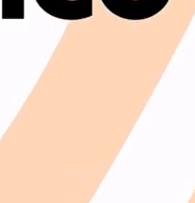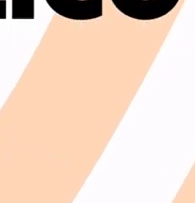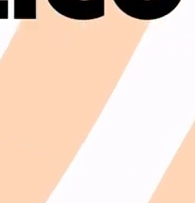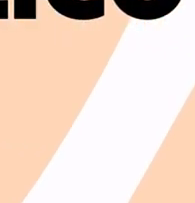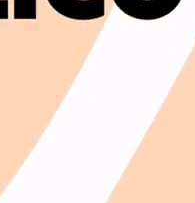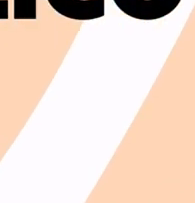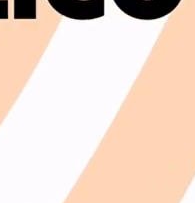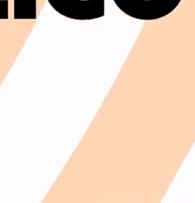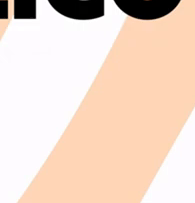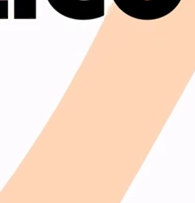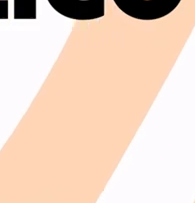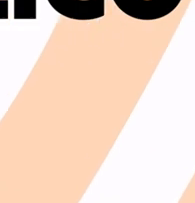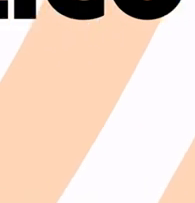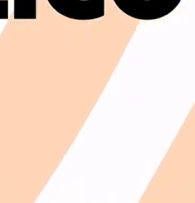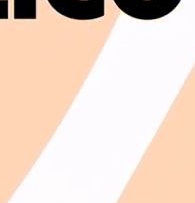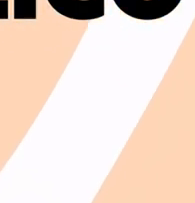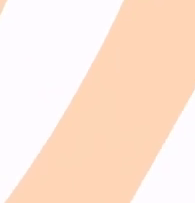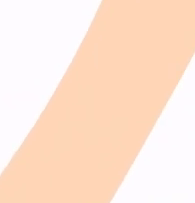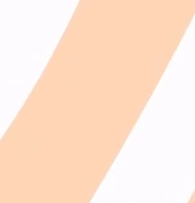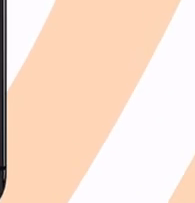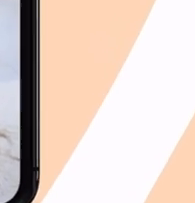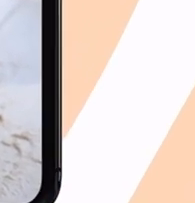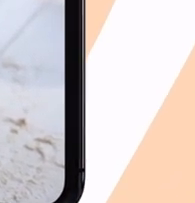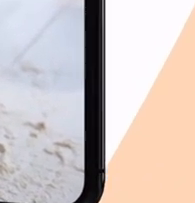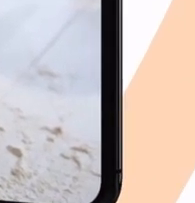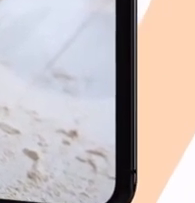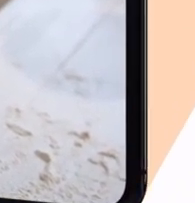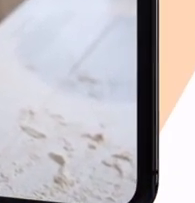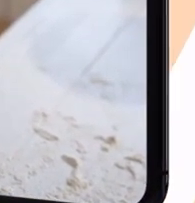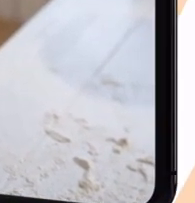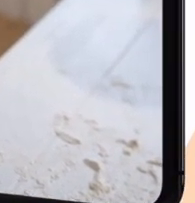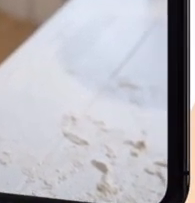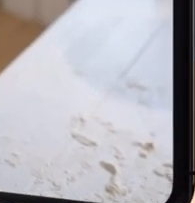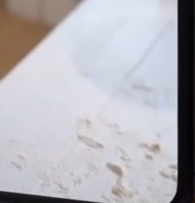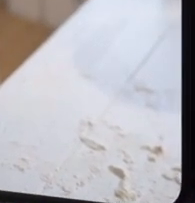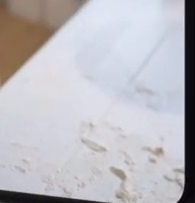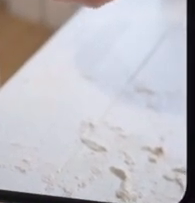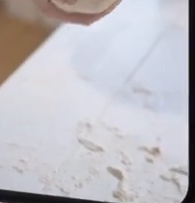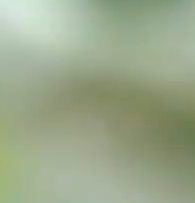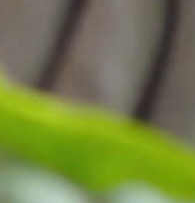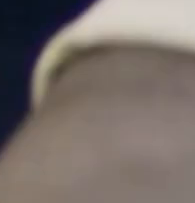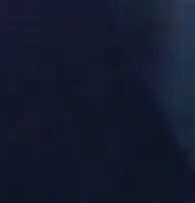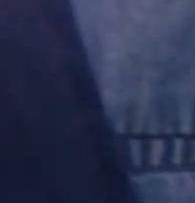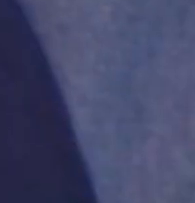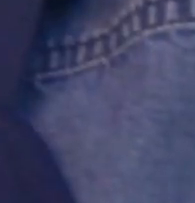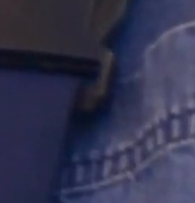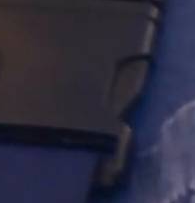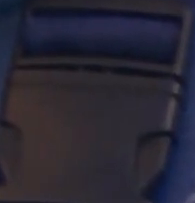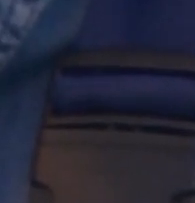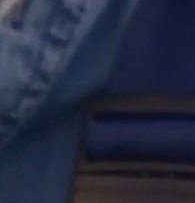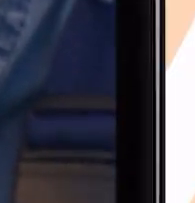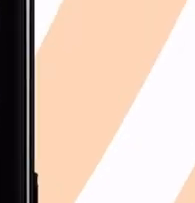Si tienes una idea, un proyecto o simplemente quieres darte a conocer por medio de un video, cuenta conmigo para que puedas llegar